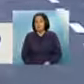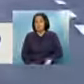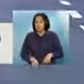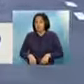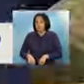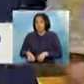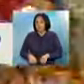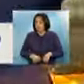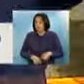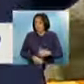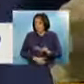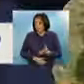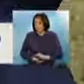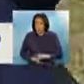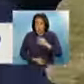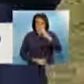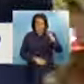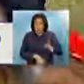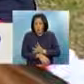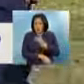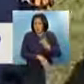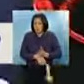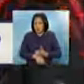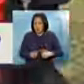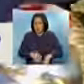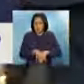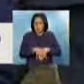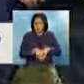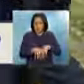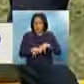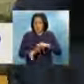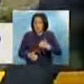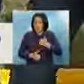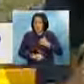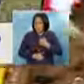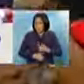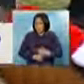Bueno, que sea la... Casi 4 horas duró el desfile militar, donde no